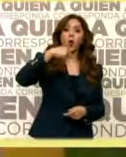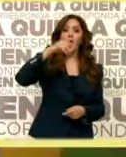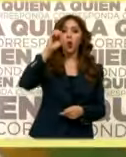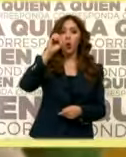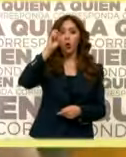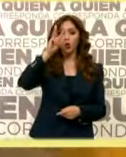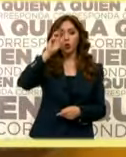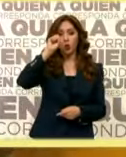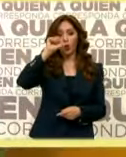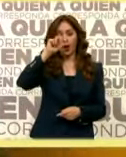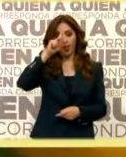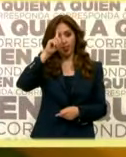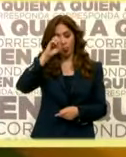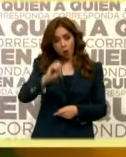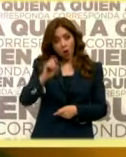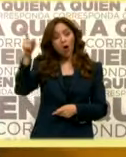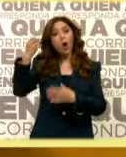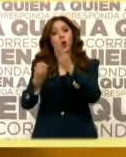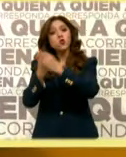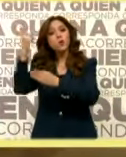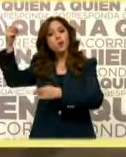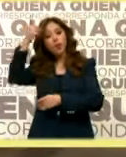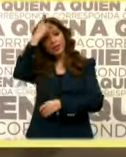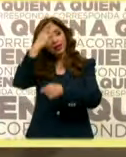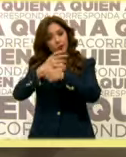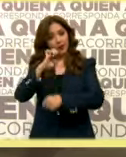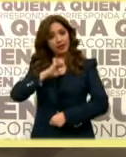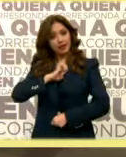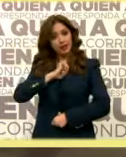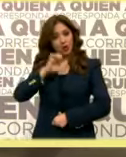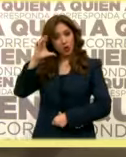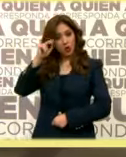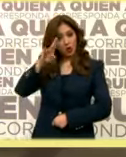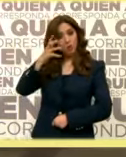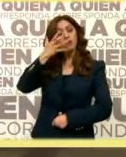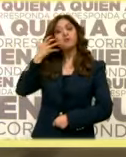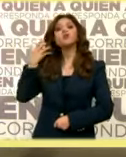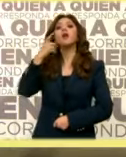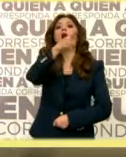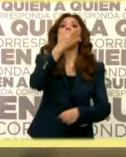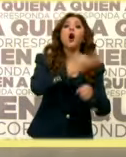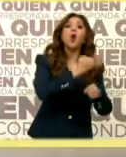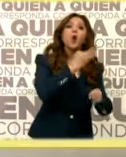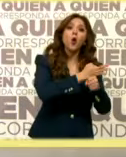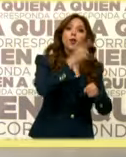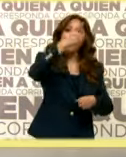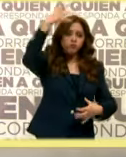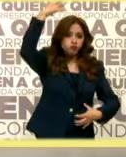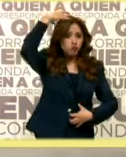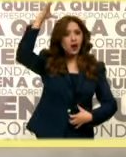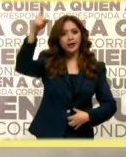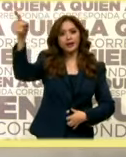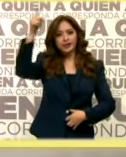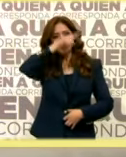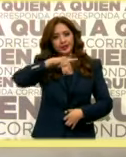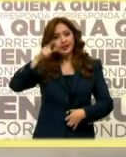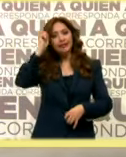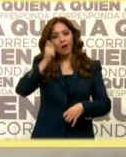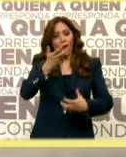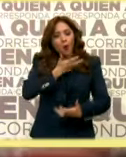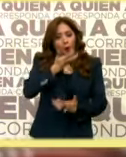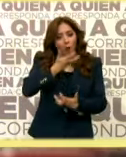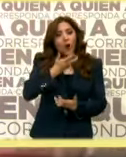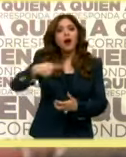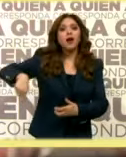hoy convertido en director de academias del club, y la mascota felina, vestido de Santa Claus, realizaron la entrega de estos juguetes